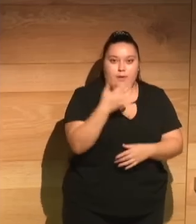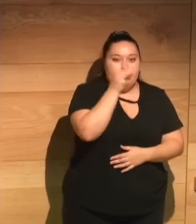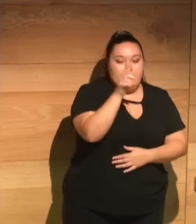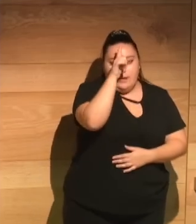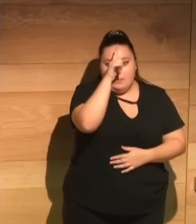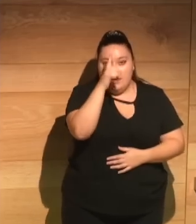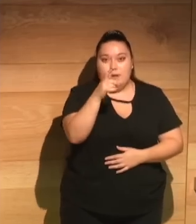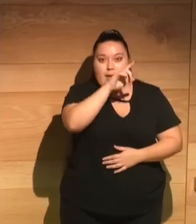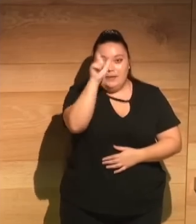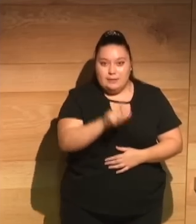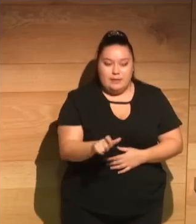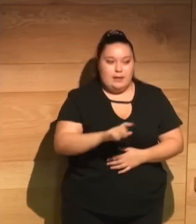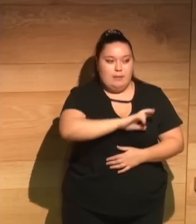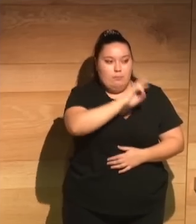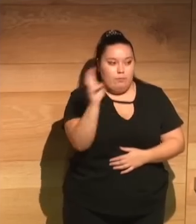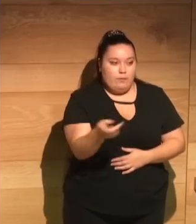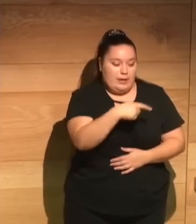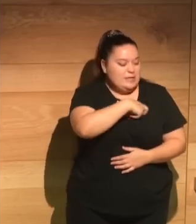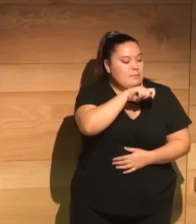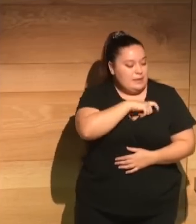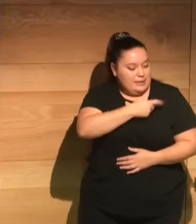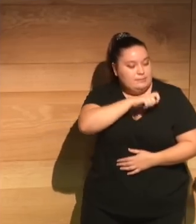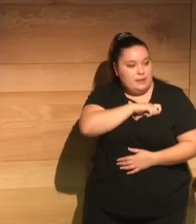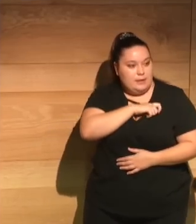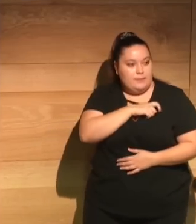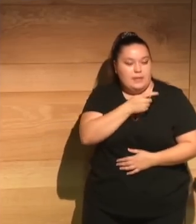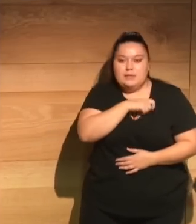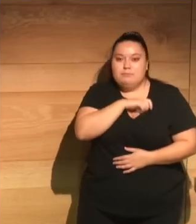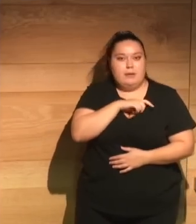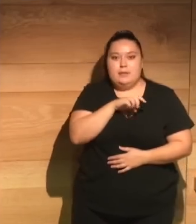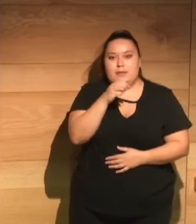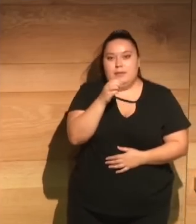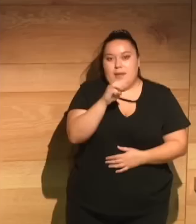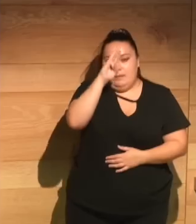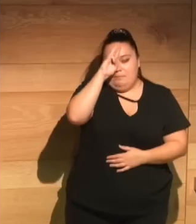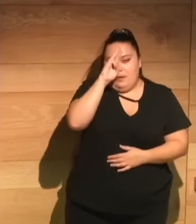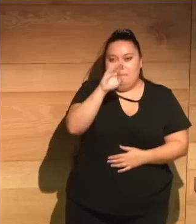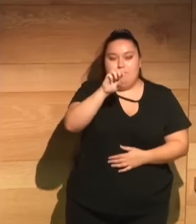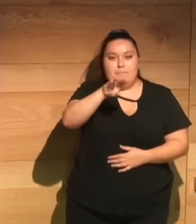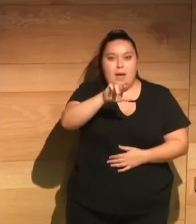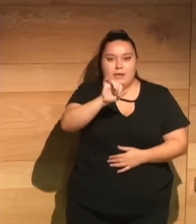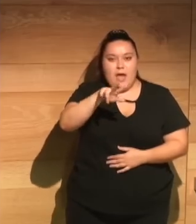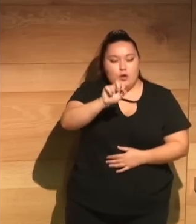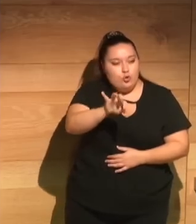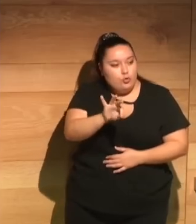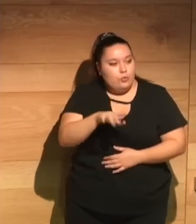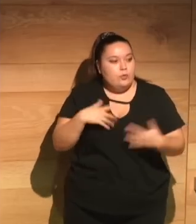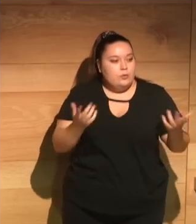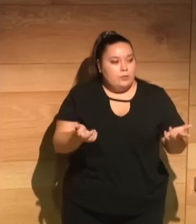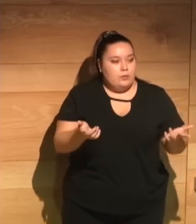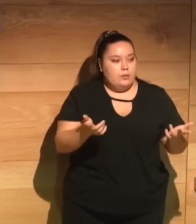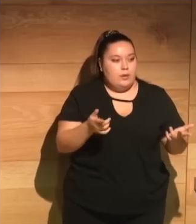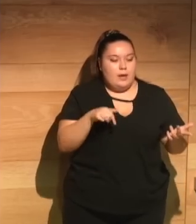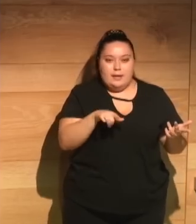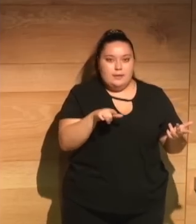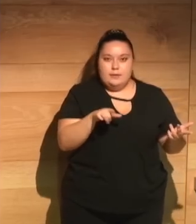en Alemania, en Italia, en Inglaterra, España, en Estados España, Unidos. En España. En España está el Padre Mariano. Buscad cuidado con el Padre Mariano. El Aquí hay dragones del Padre Mariano,